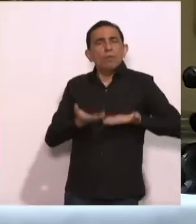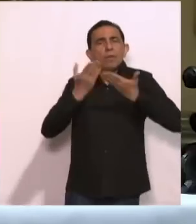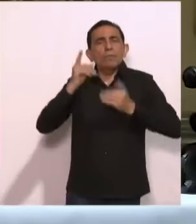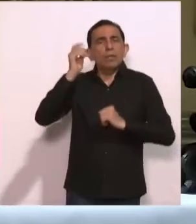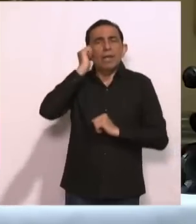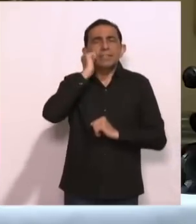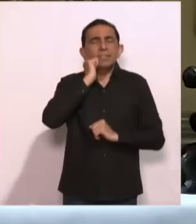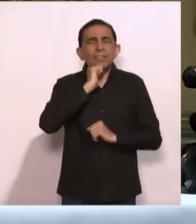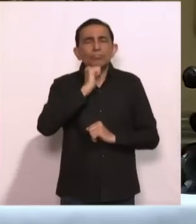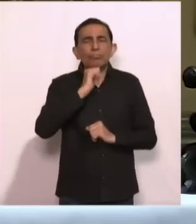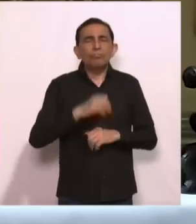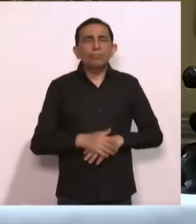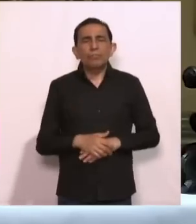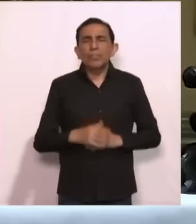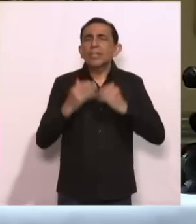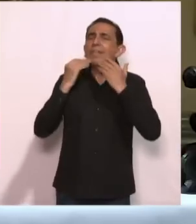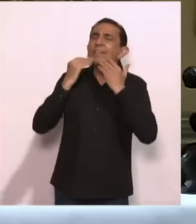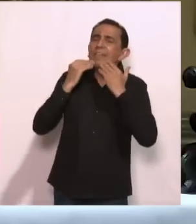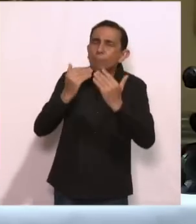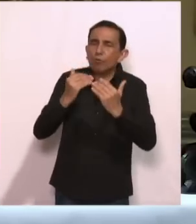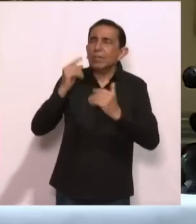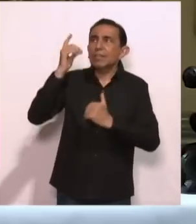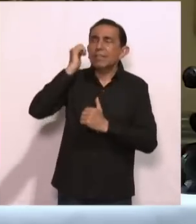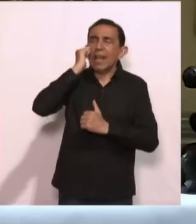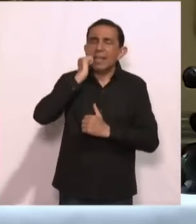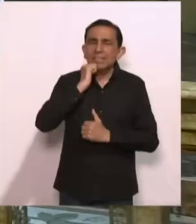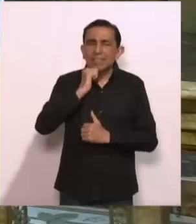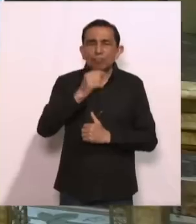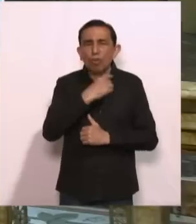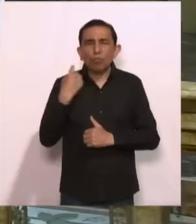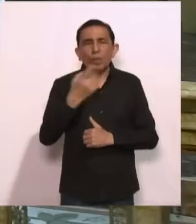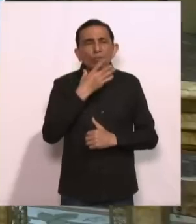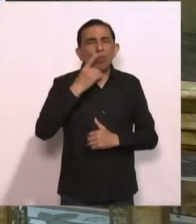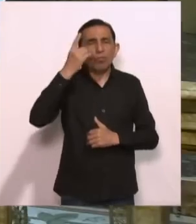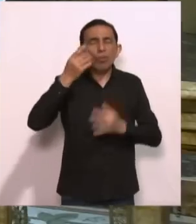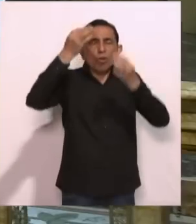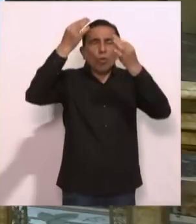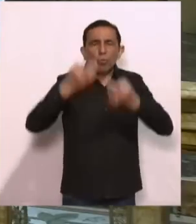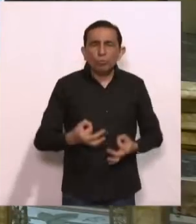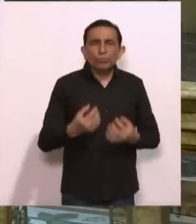tenemos levantado hacia el Señor. Demos gracias al Señor nuestro Dios.